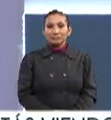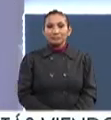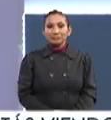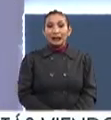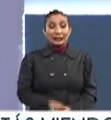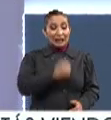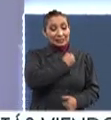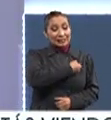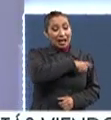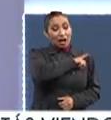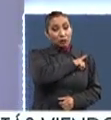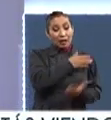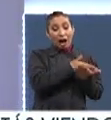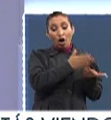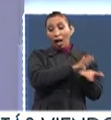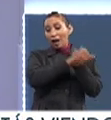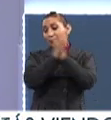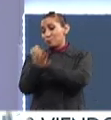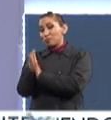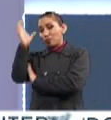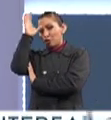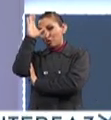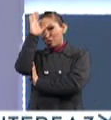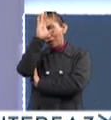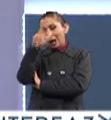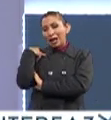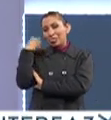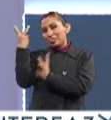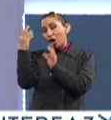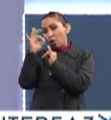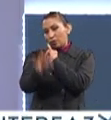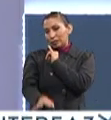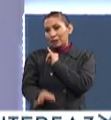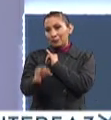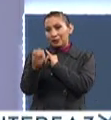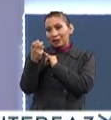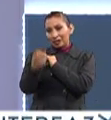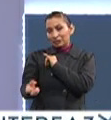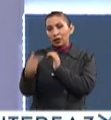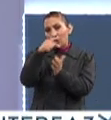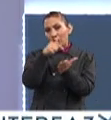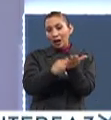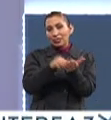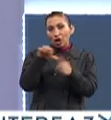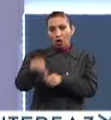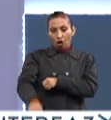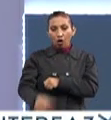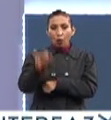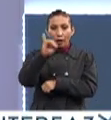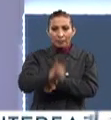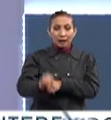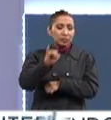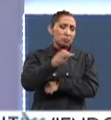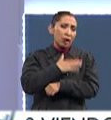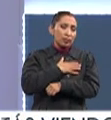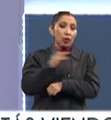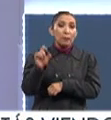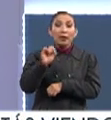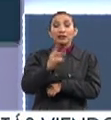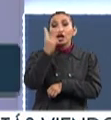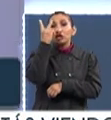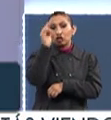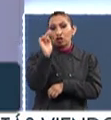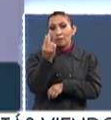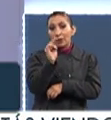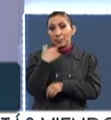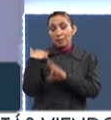Y de la salud nos vamos a la cultura. Estamos en la parte final de este espacio del día de hoy jueves. Y bueno, 22